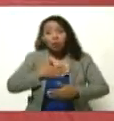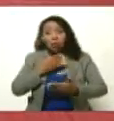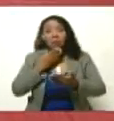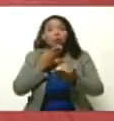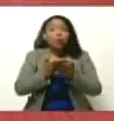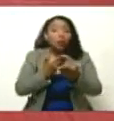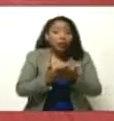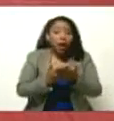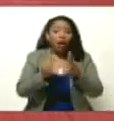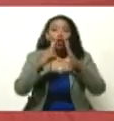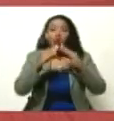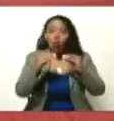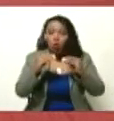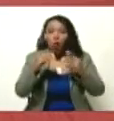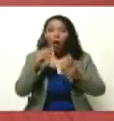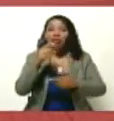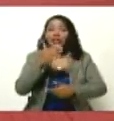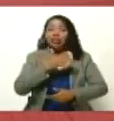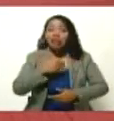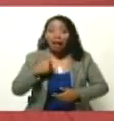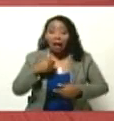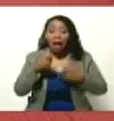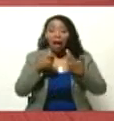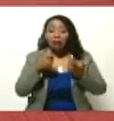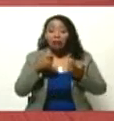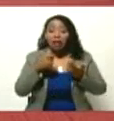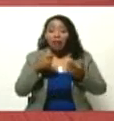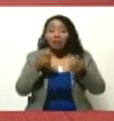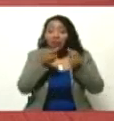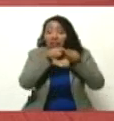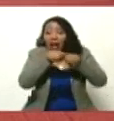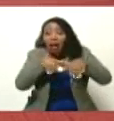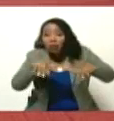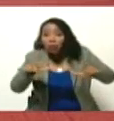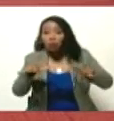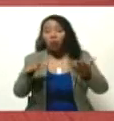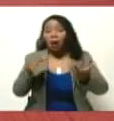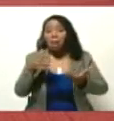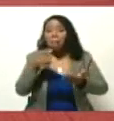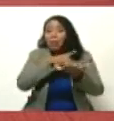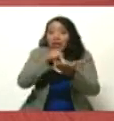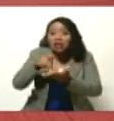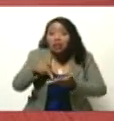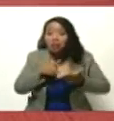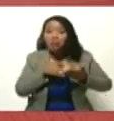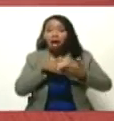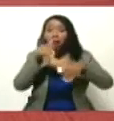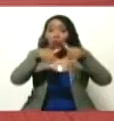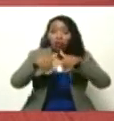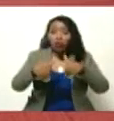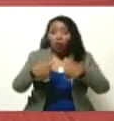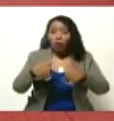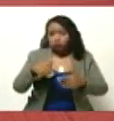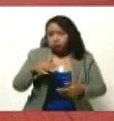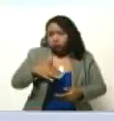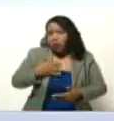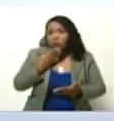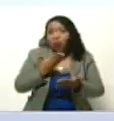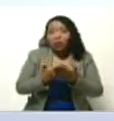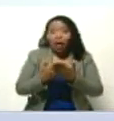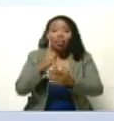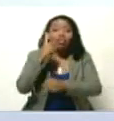postulados, incluso si son de la estructura. En el caso que se designe un equipo parroquial, municipal o estatal deberá